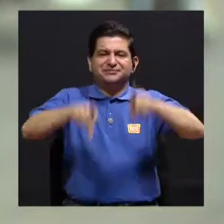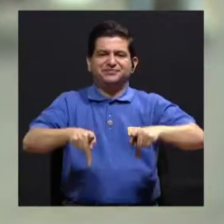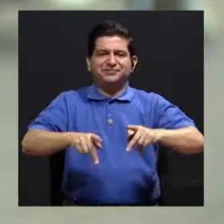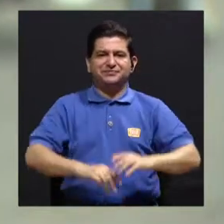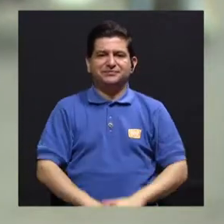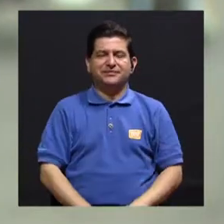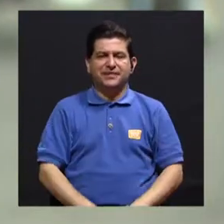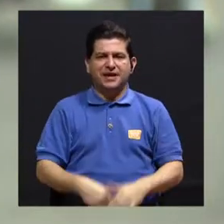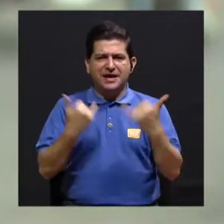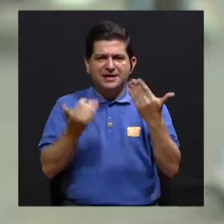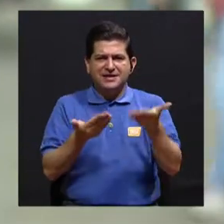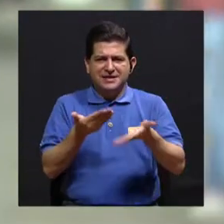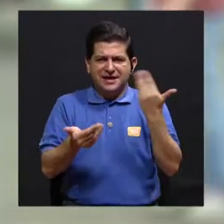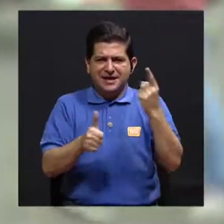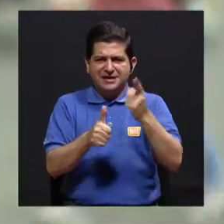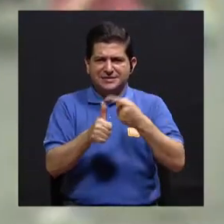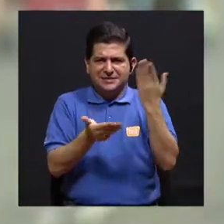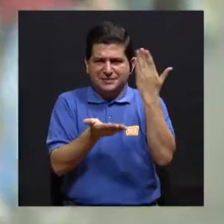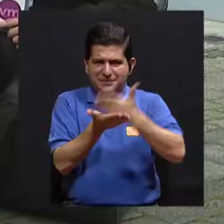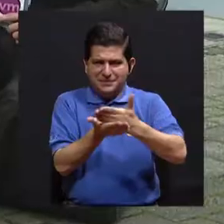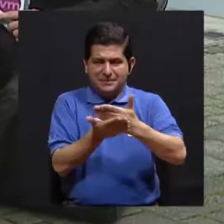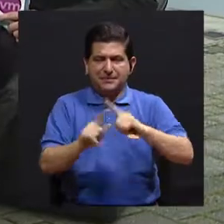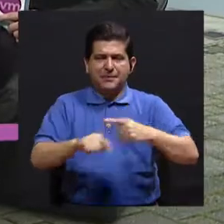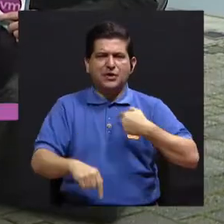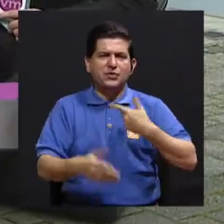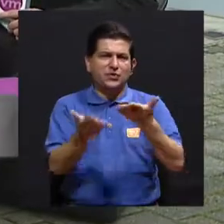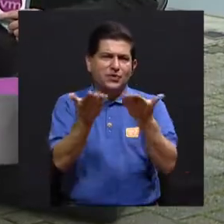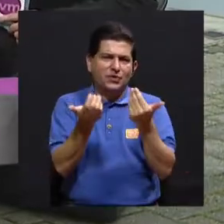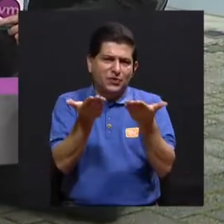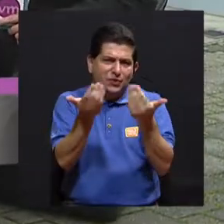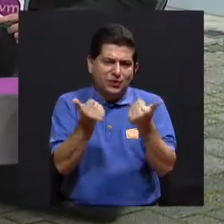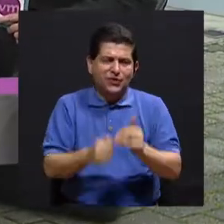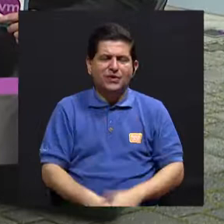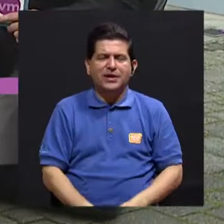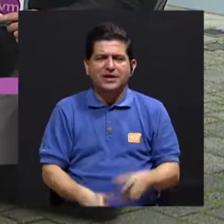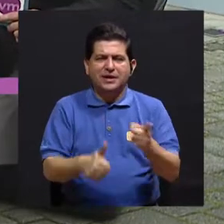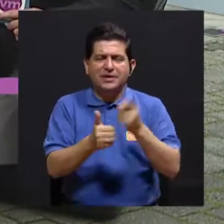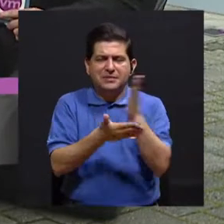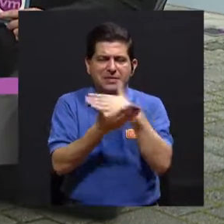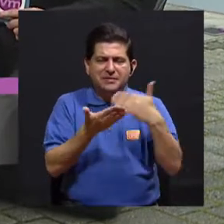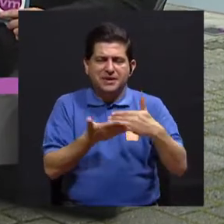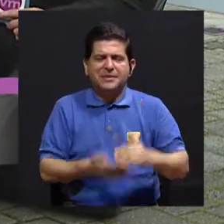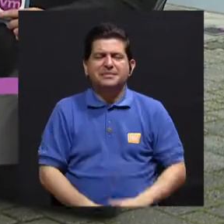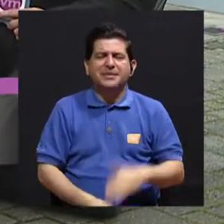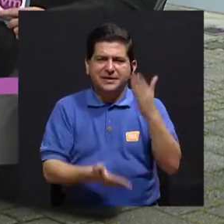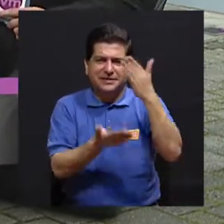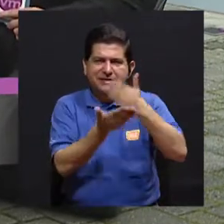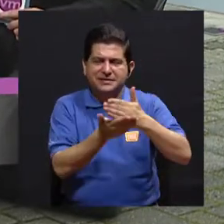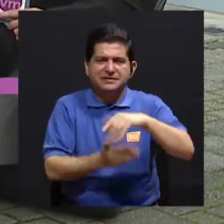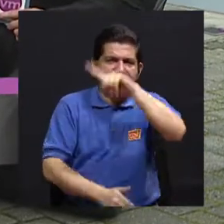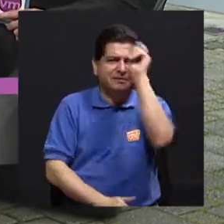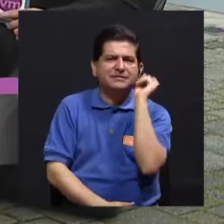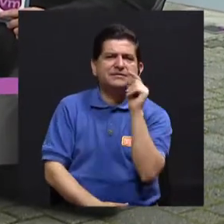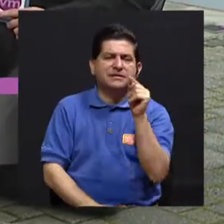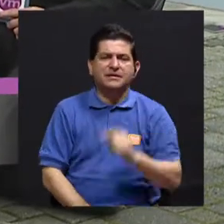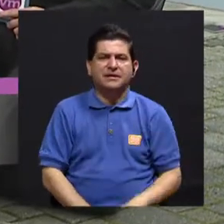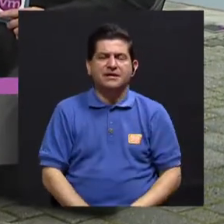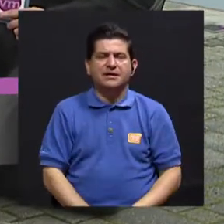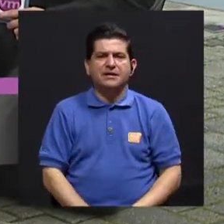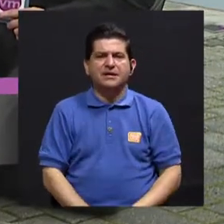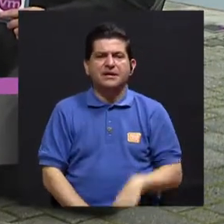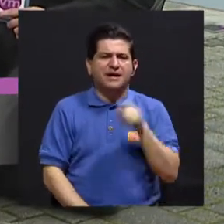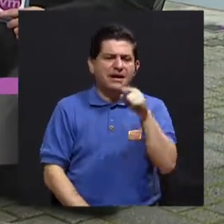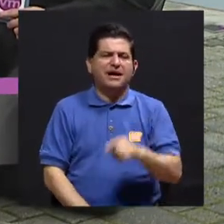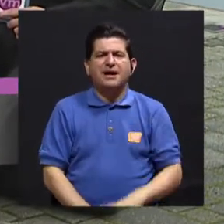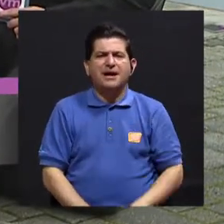personas. Ya casi tenemos que hacer una primera pausa, pero sí, no quería cerrar este bloque sin preguntarle ¿cuál es